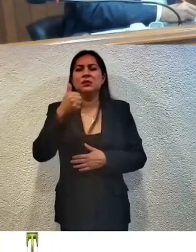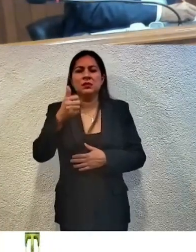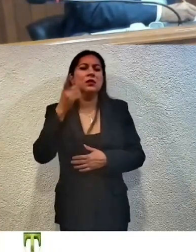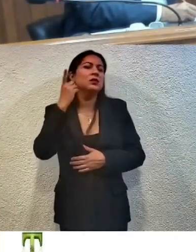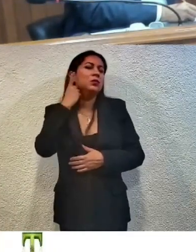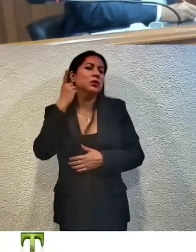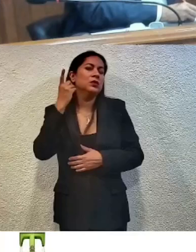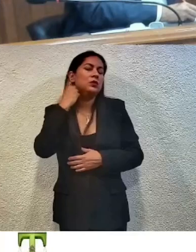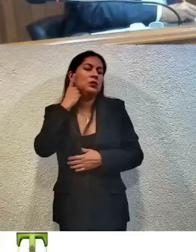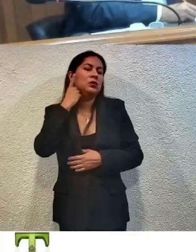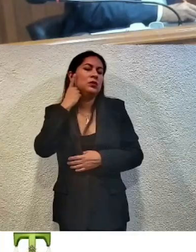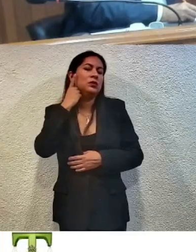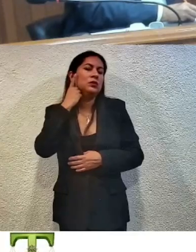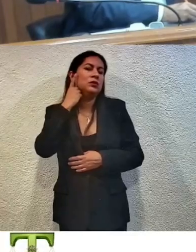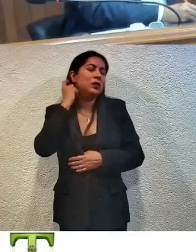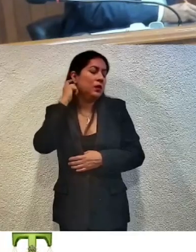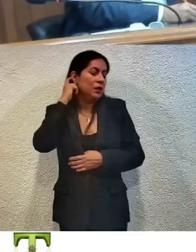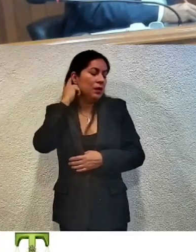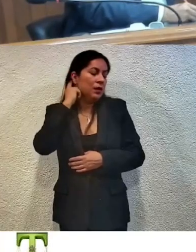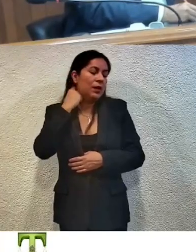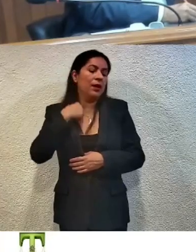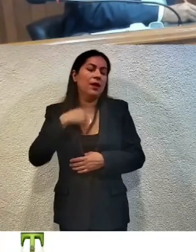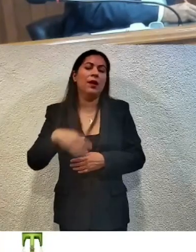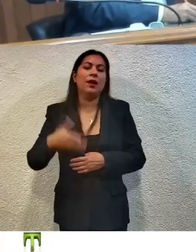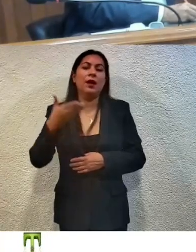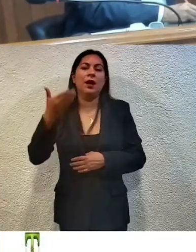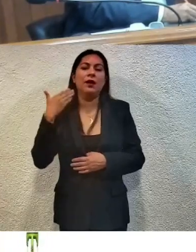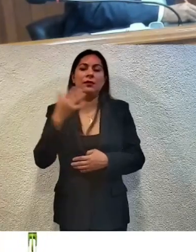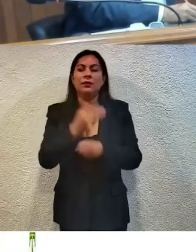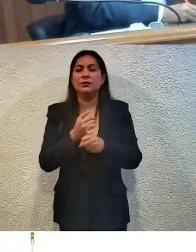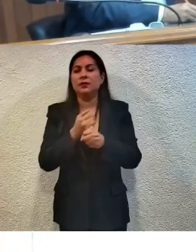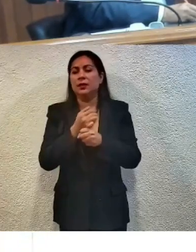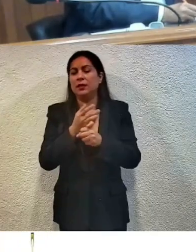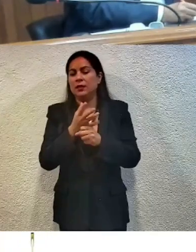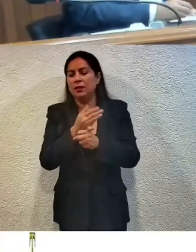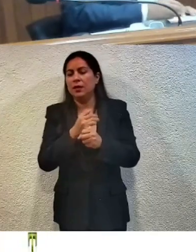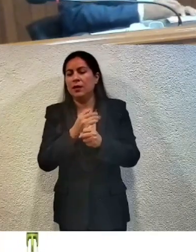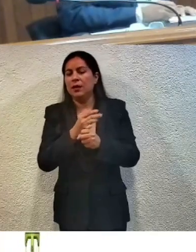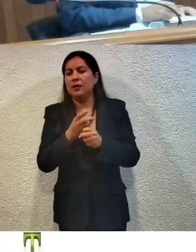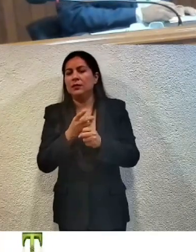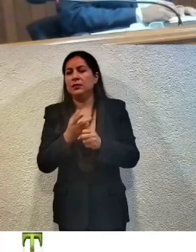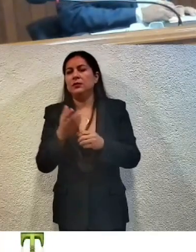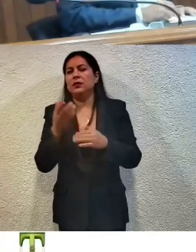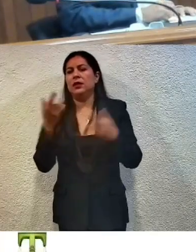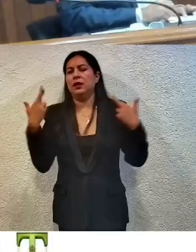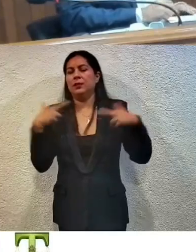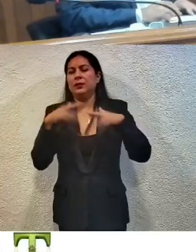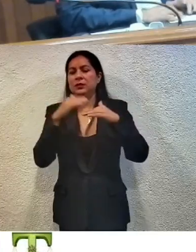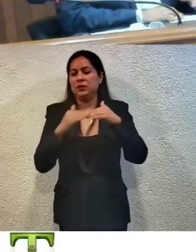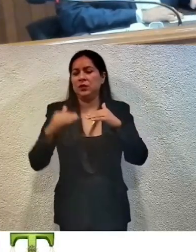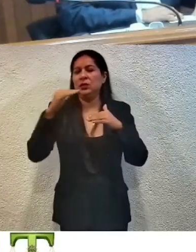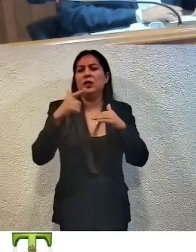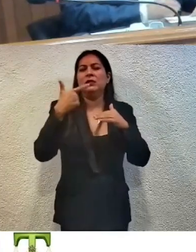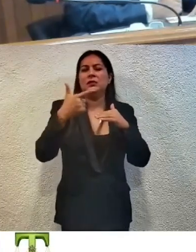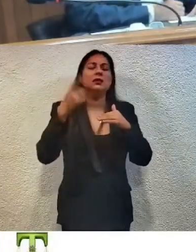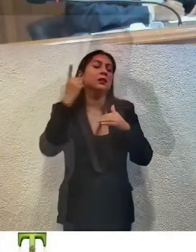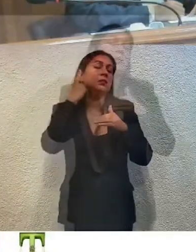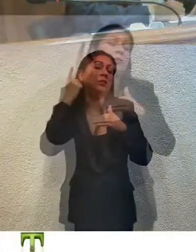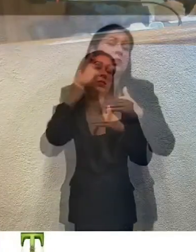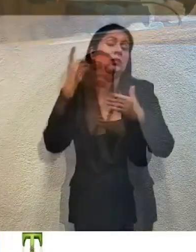diputaciones antes del análisis de la representación, de la sobrerepresentación, 7